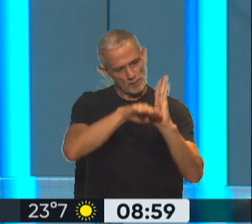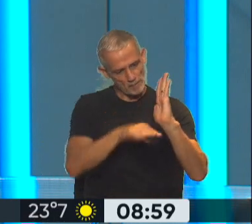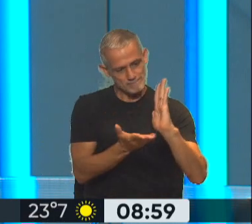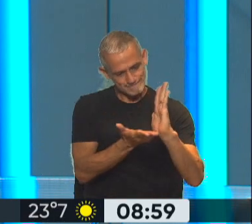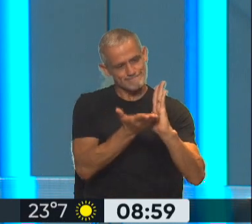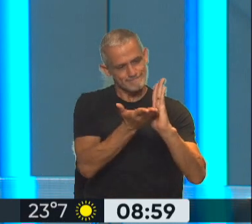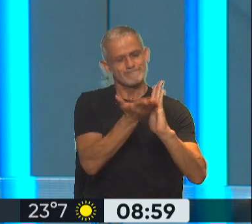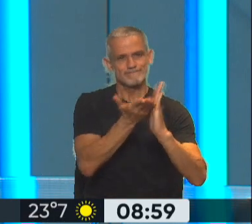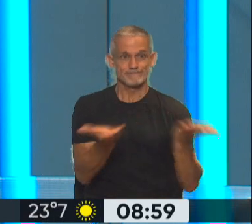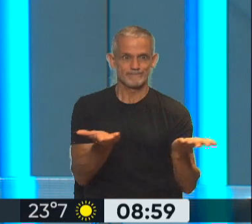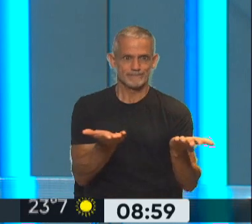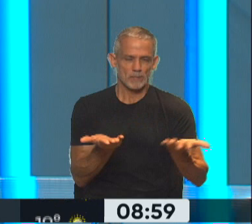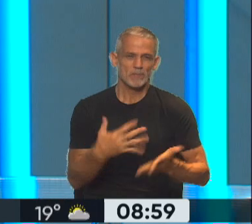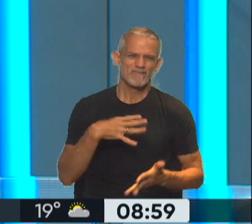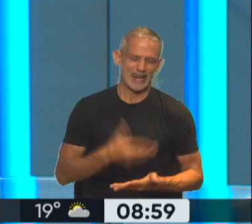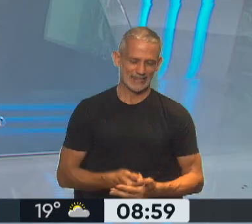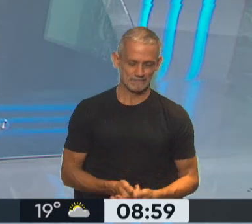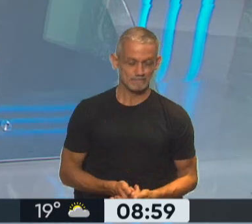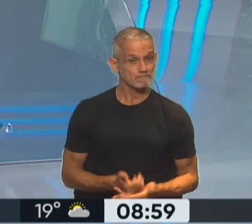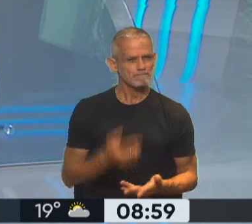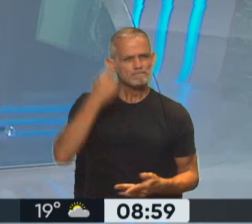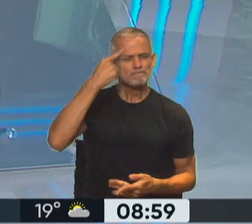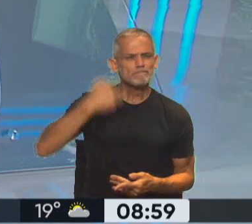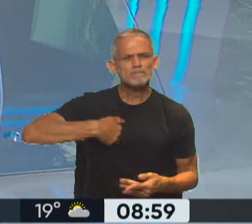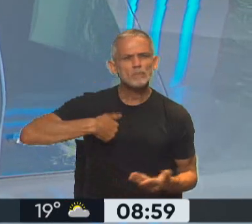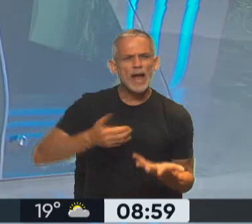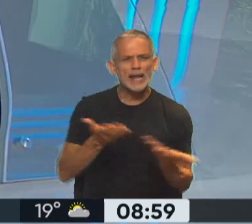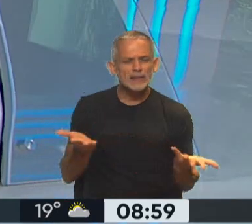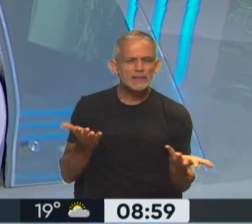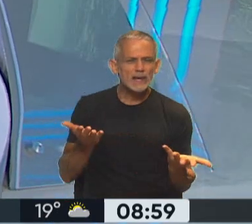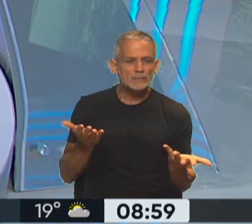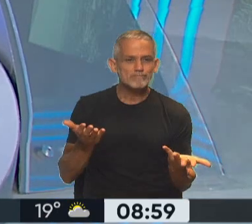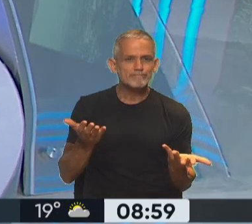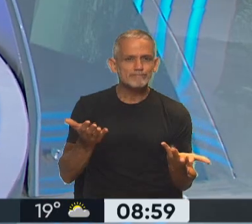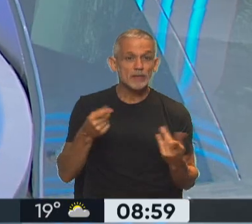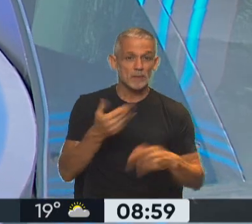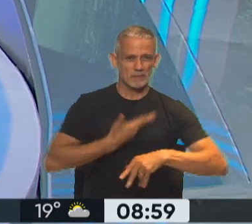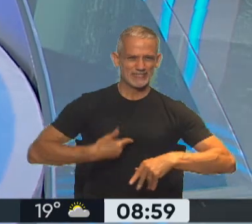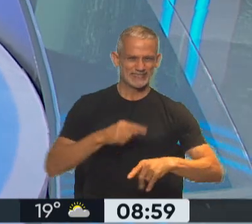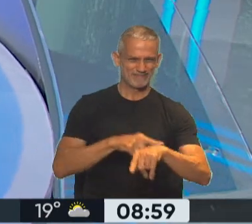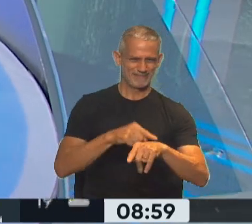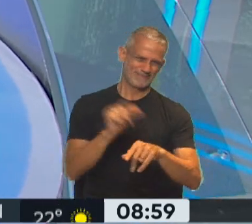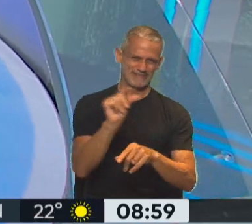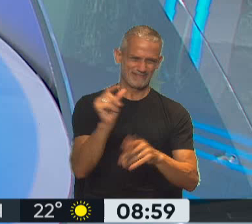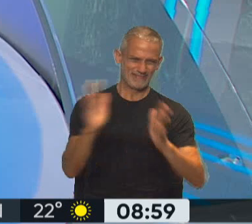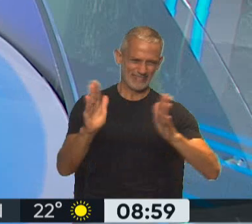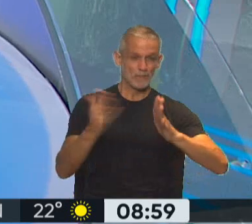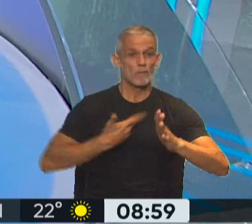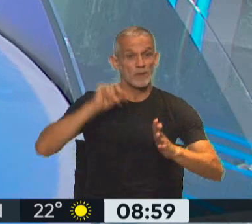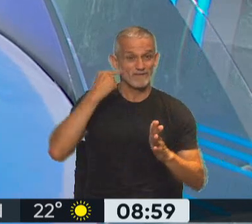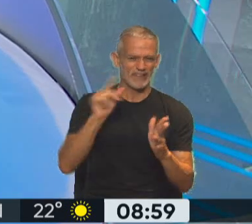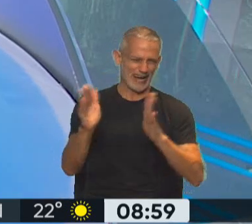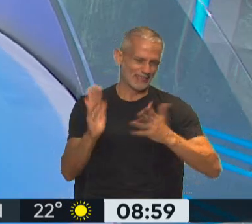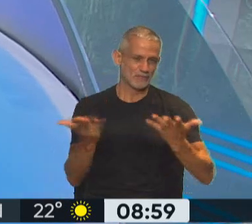que puede tenerlo pero aún no tiene estaba pensando no que Argentina con vos decías de está ejerciendo la presidencia por tempo Alberto Fernández